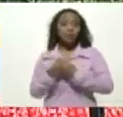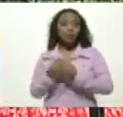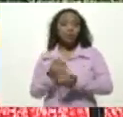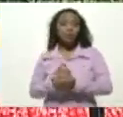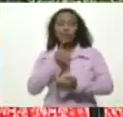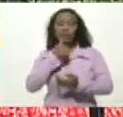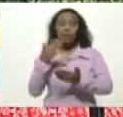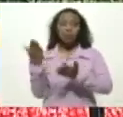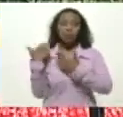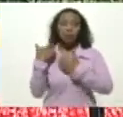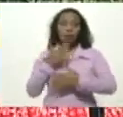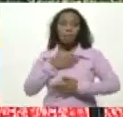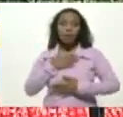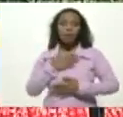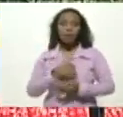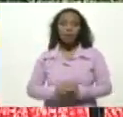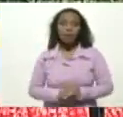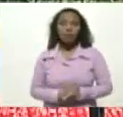me protege a mí?